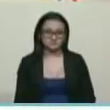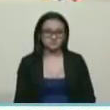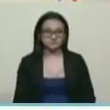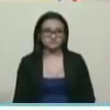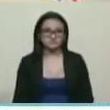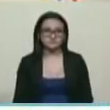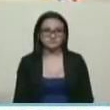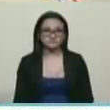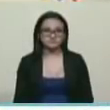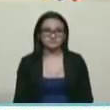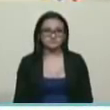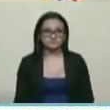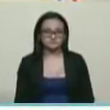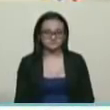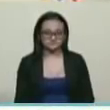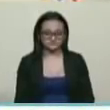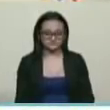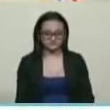en cuanto a